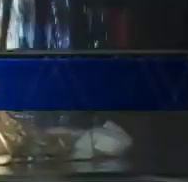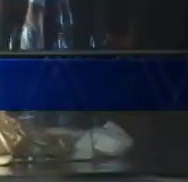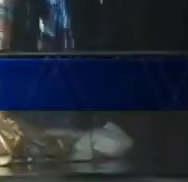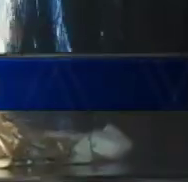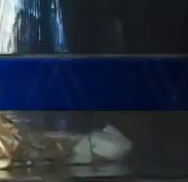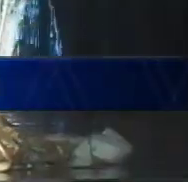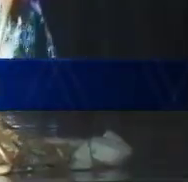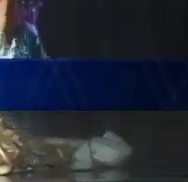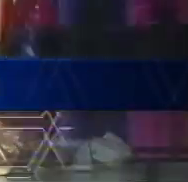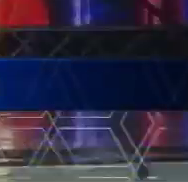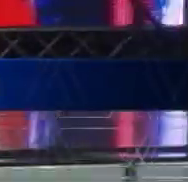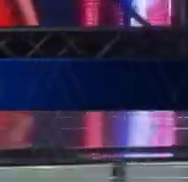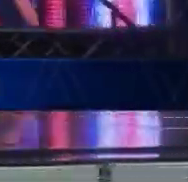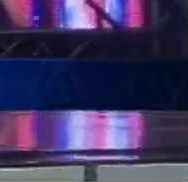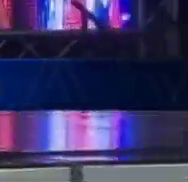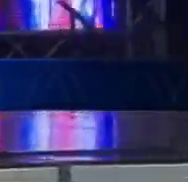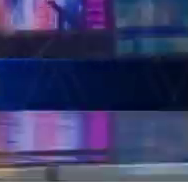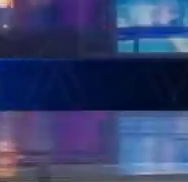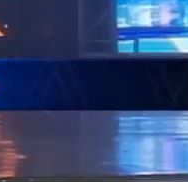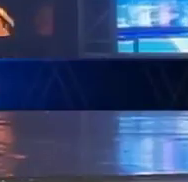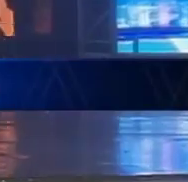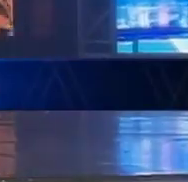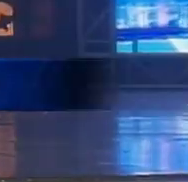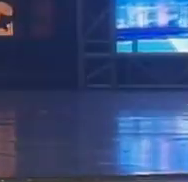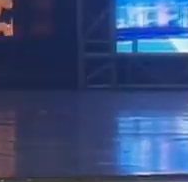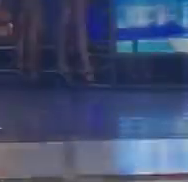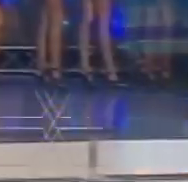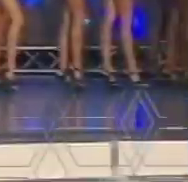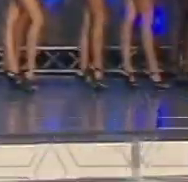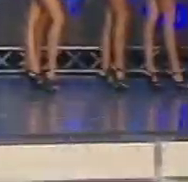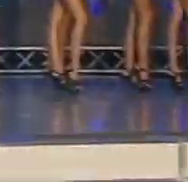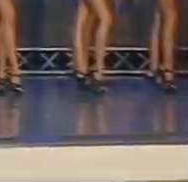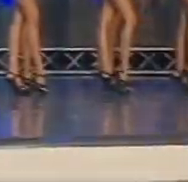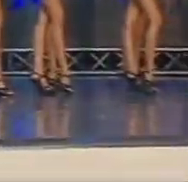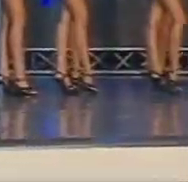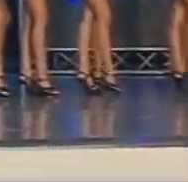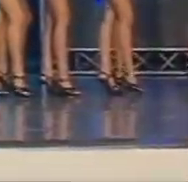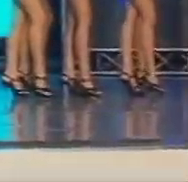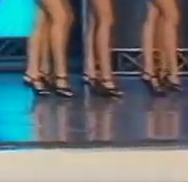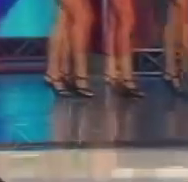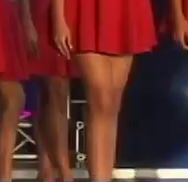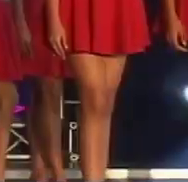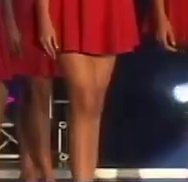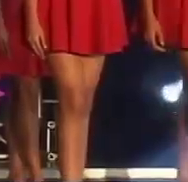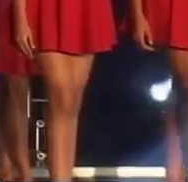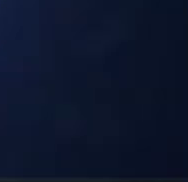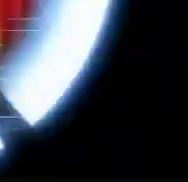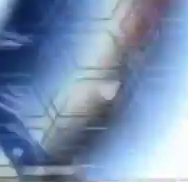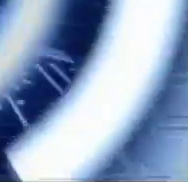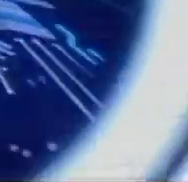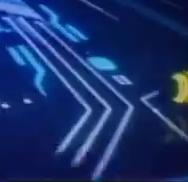Temporada de la belleza. Inician casting regional rumbo a la noche más linda del año.